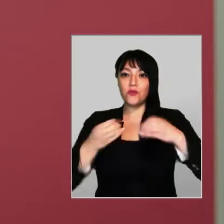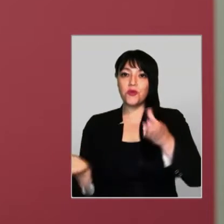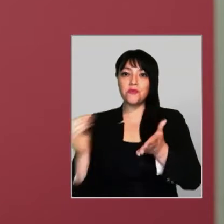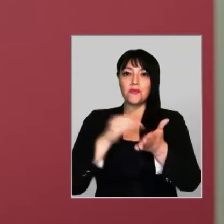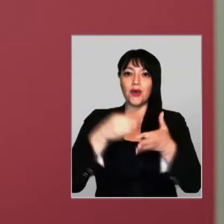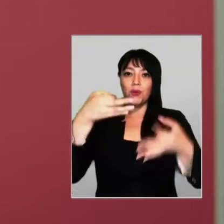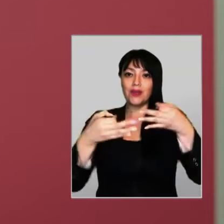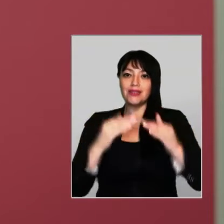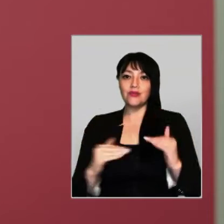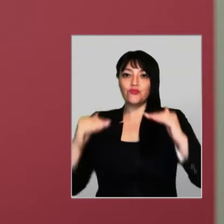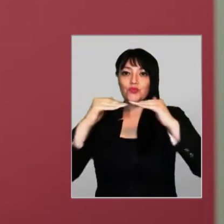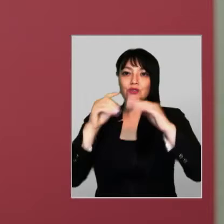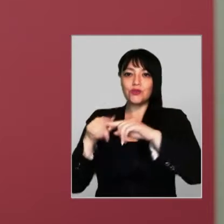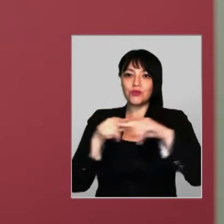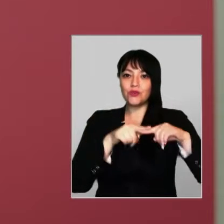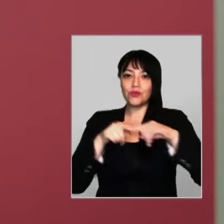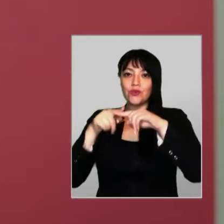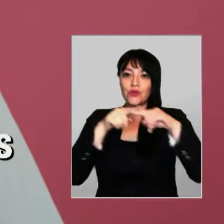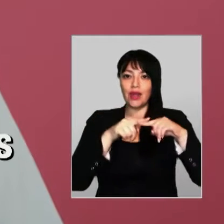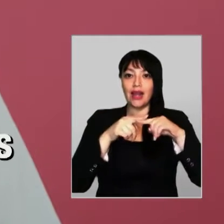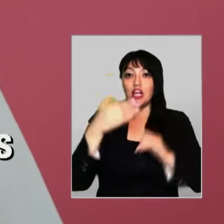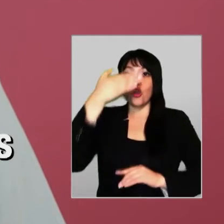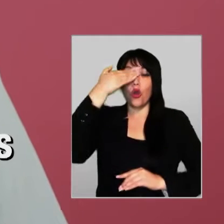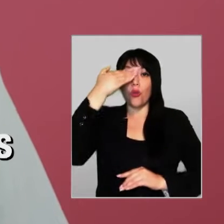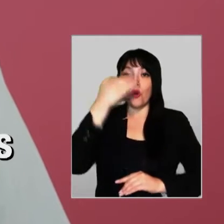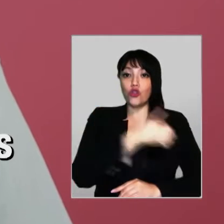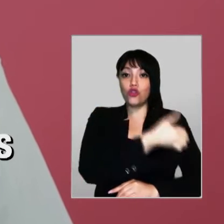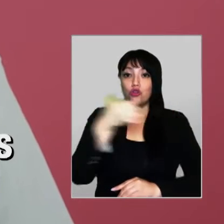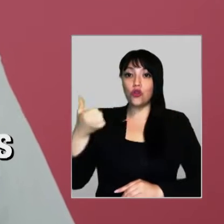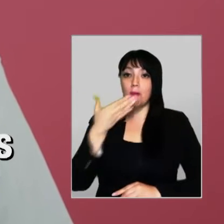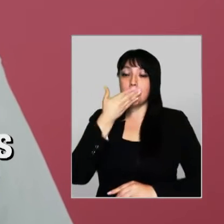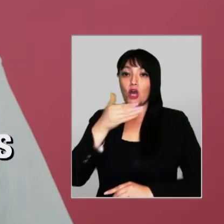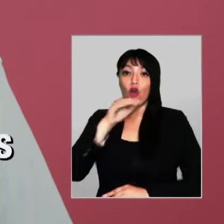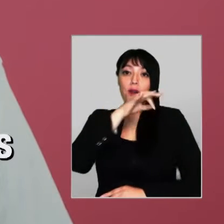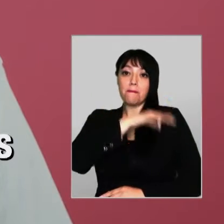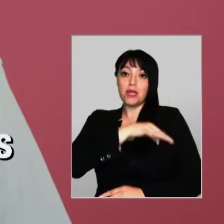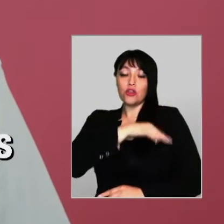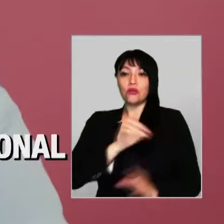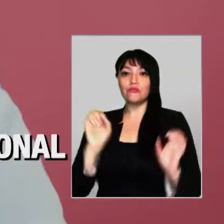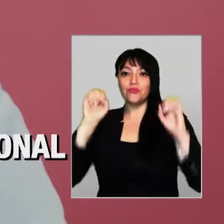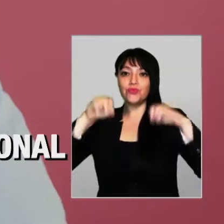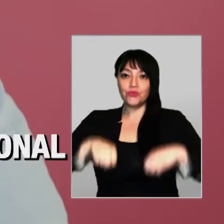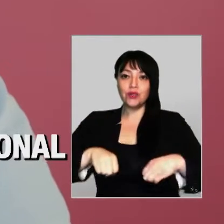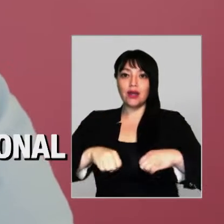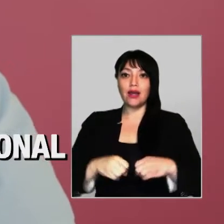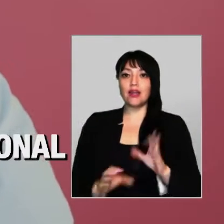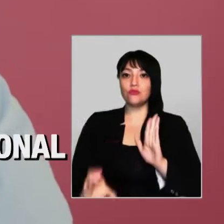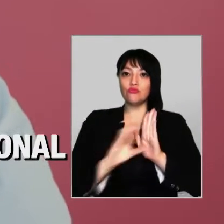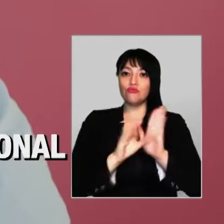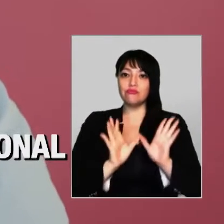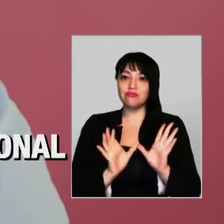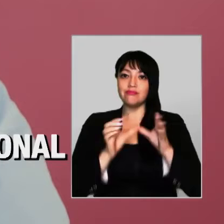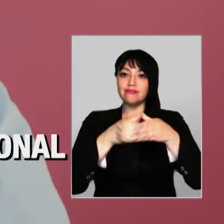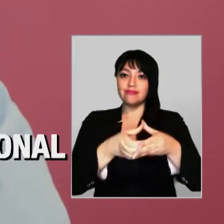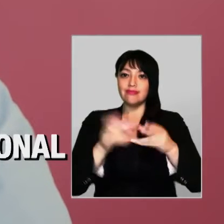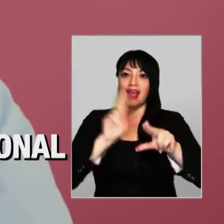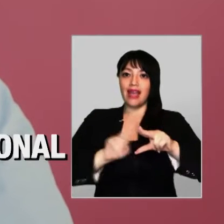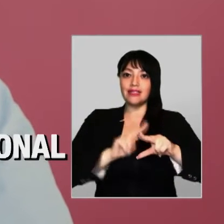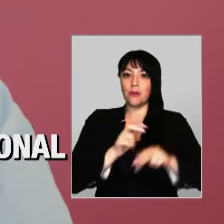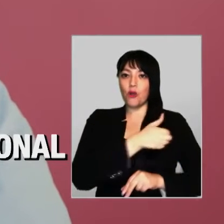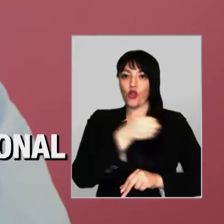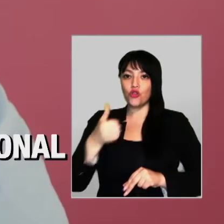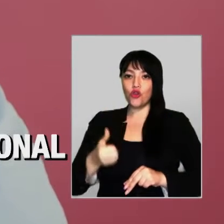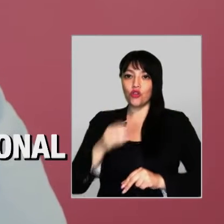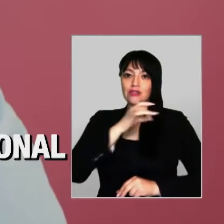Por más justicia social y el bien común. Yo apruebo por mejores pensiones. Yo apruebo la Convención